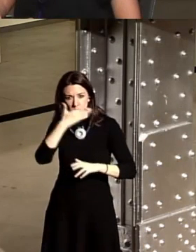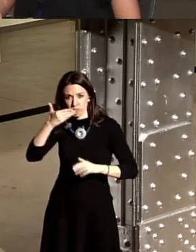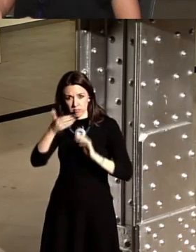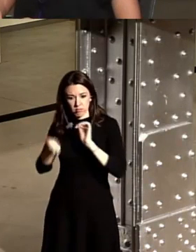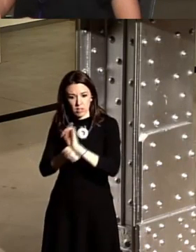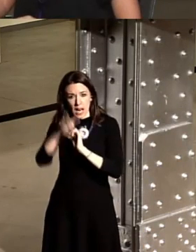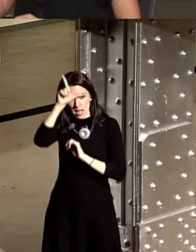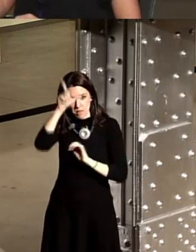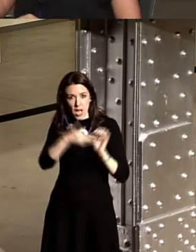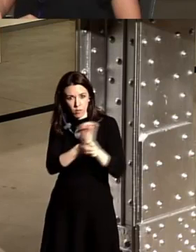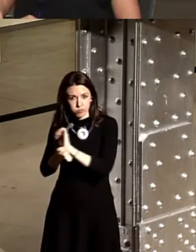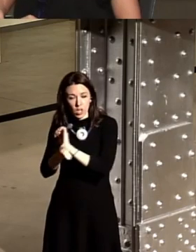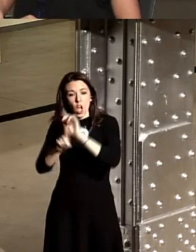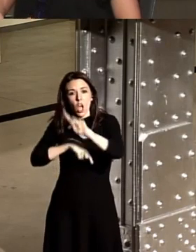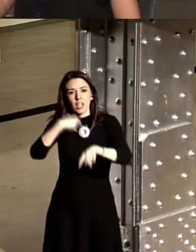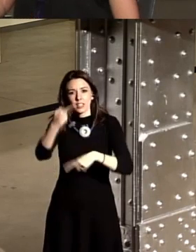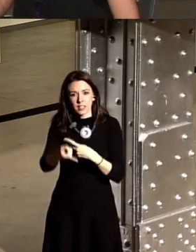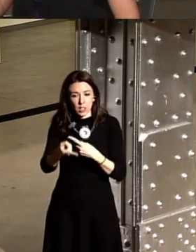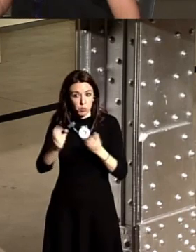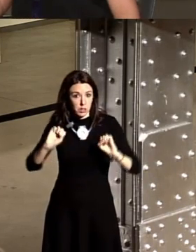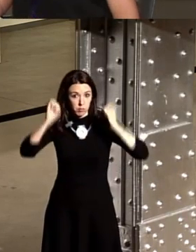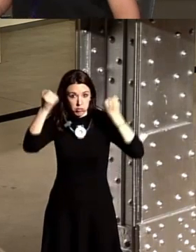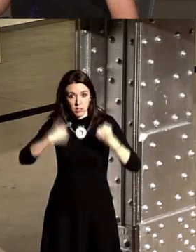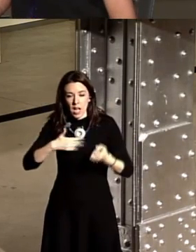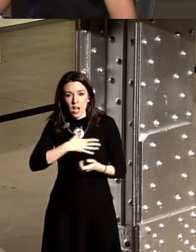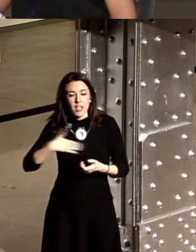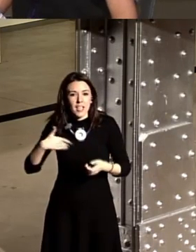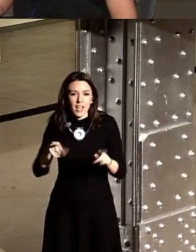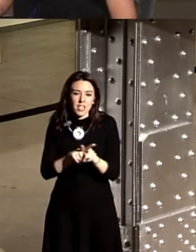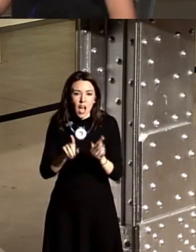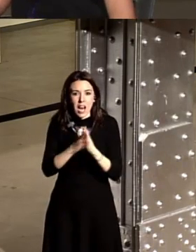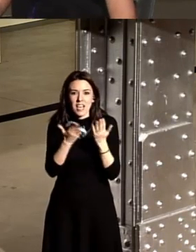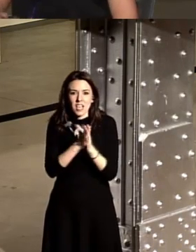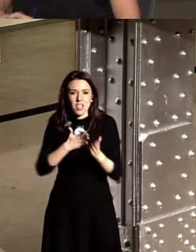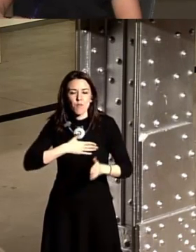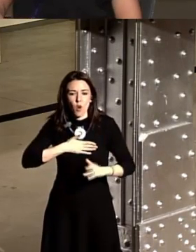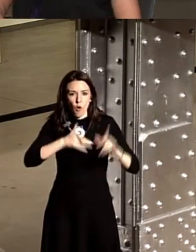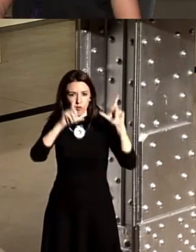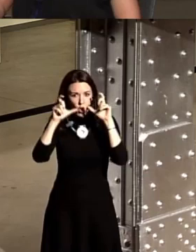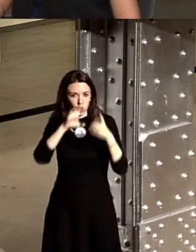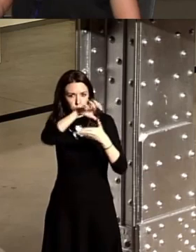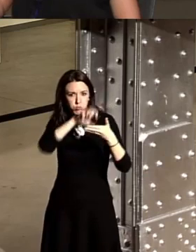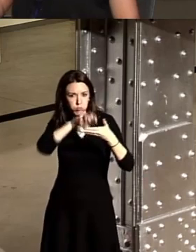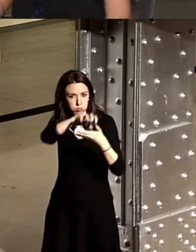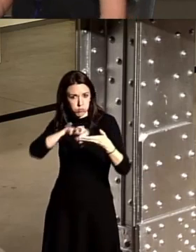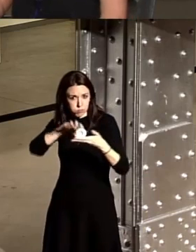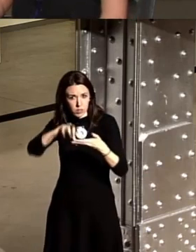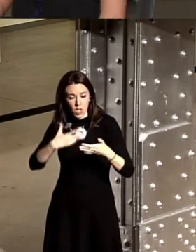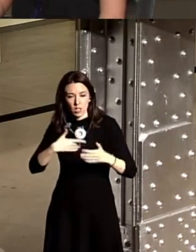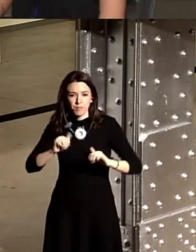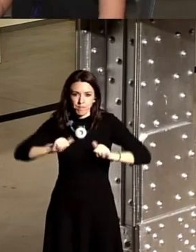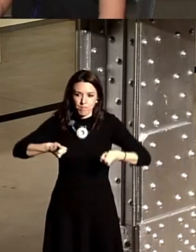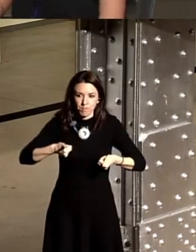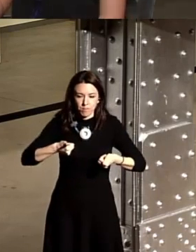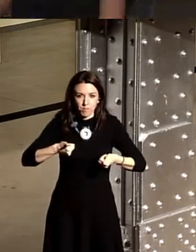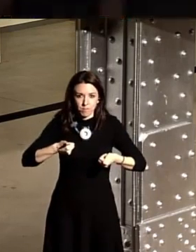después salió y quería hacer un libro de fotos. Y entonces comenzaba a